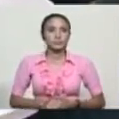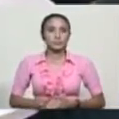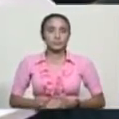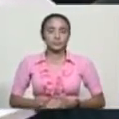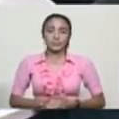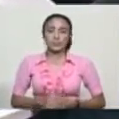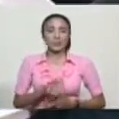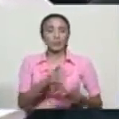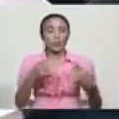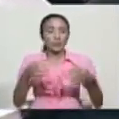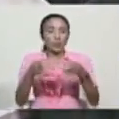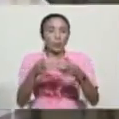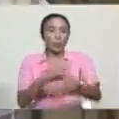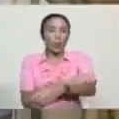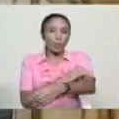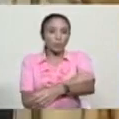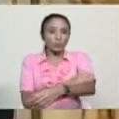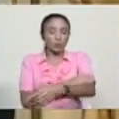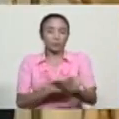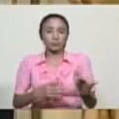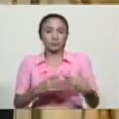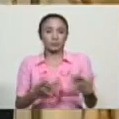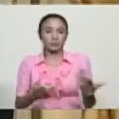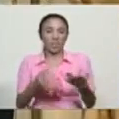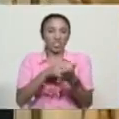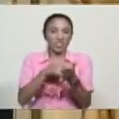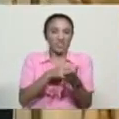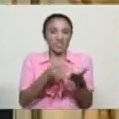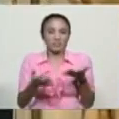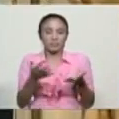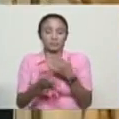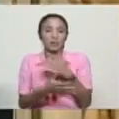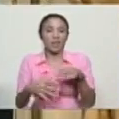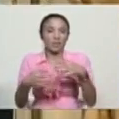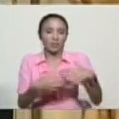subordinada al derecho, a la derecha imperial,